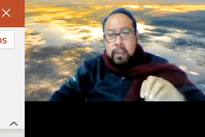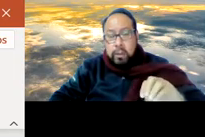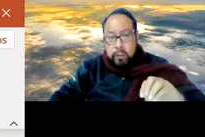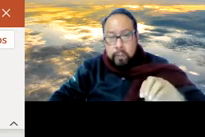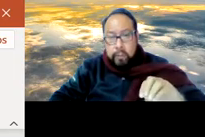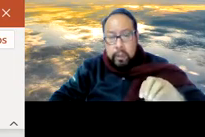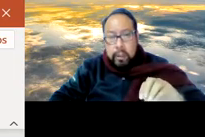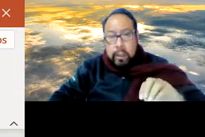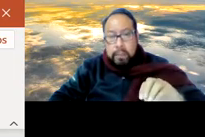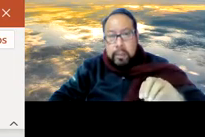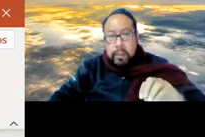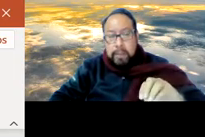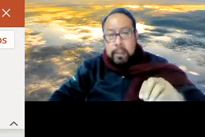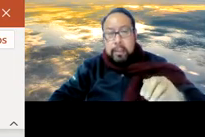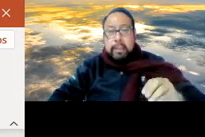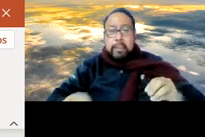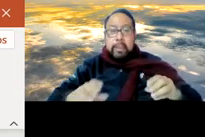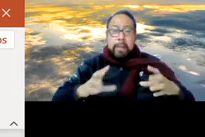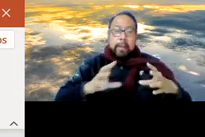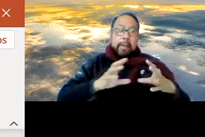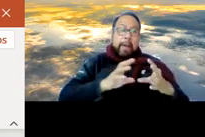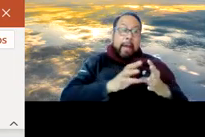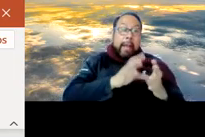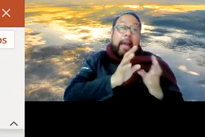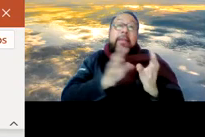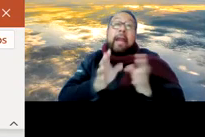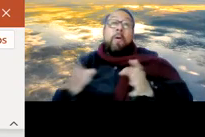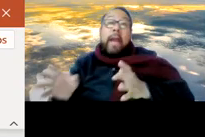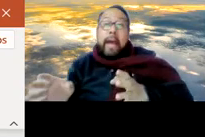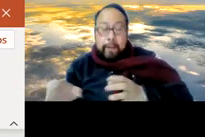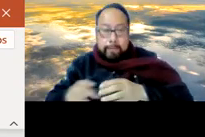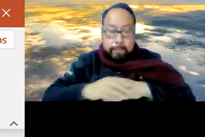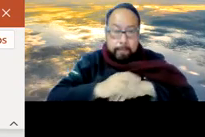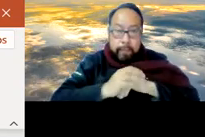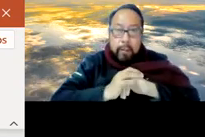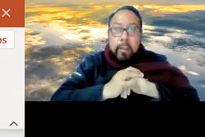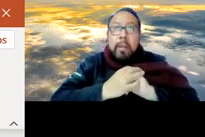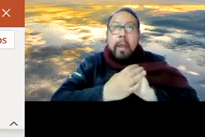de indexación? Es precisamente este sistema que va a catalogar